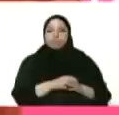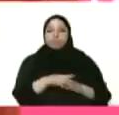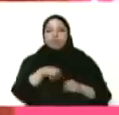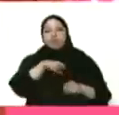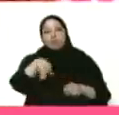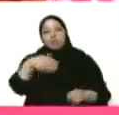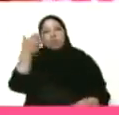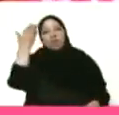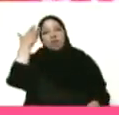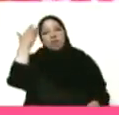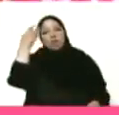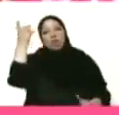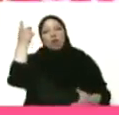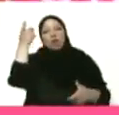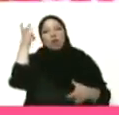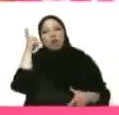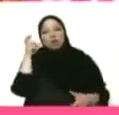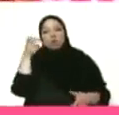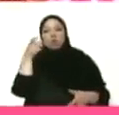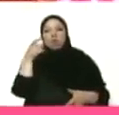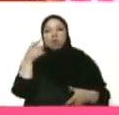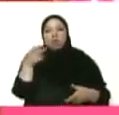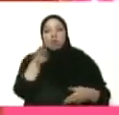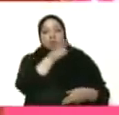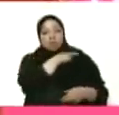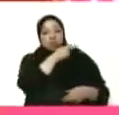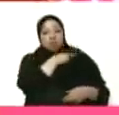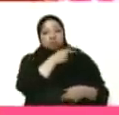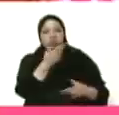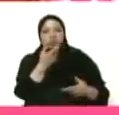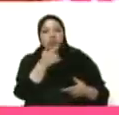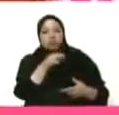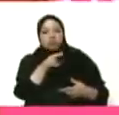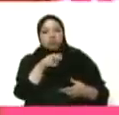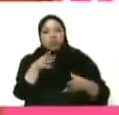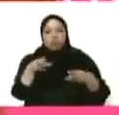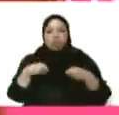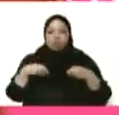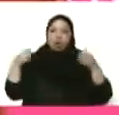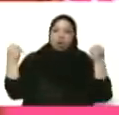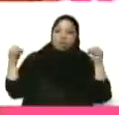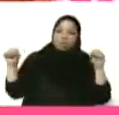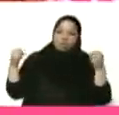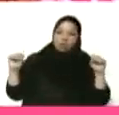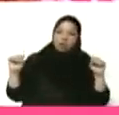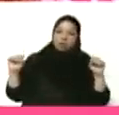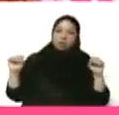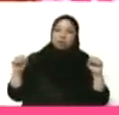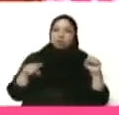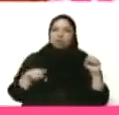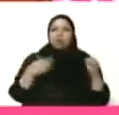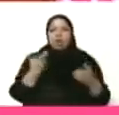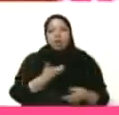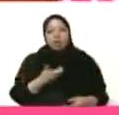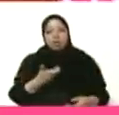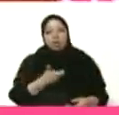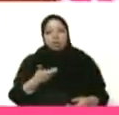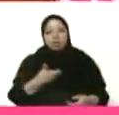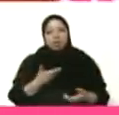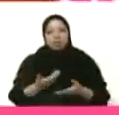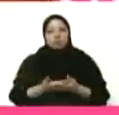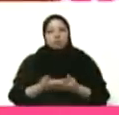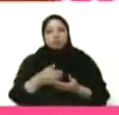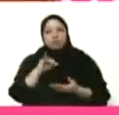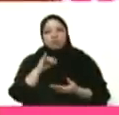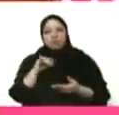¿Ustedes han escuchado en sus estados la dirección colectiva? ¿La han practicado, dirección colectiva? ¿Los alcaldes de ustedes